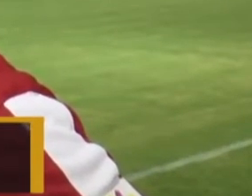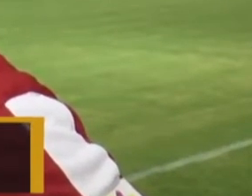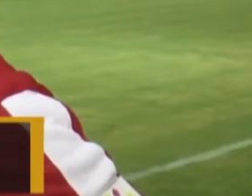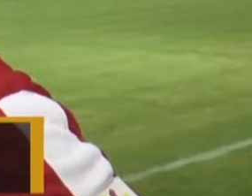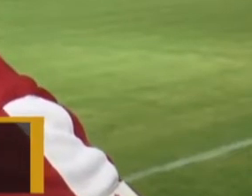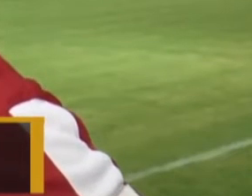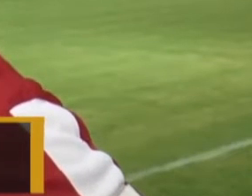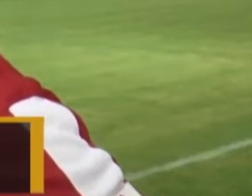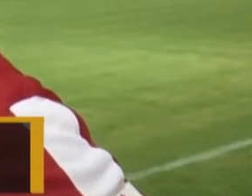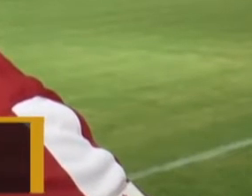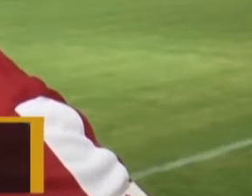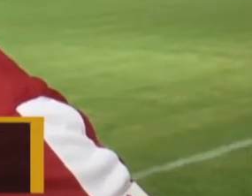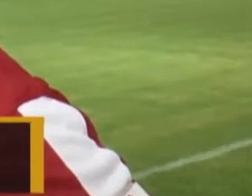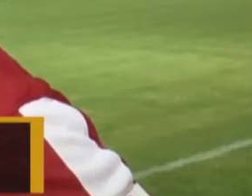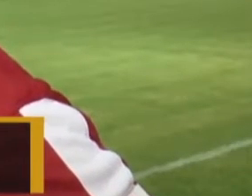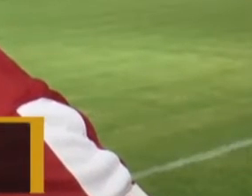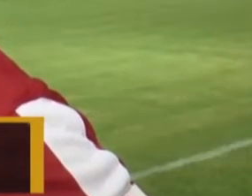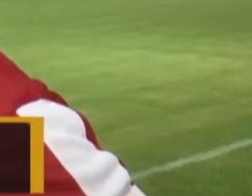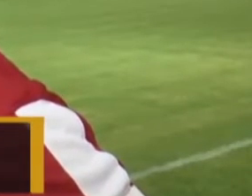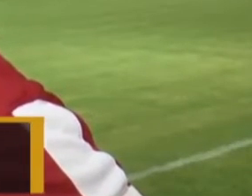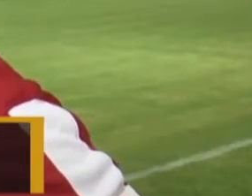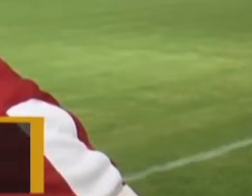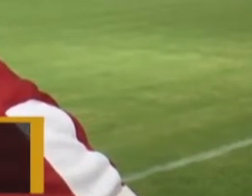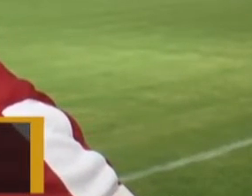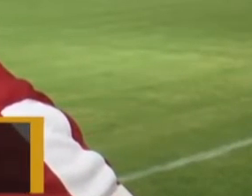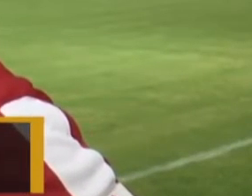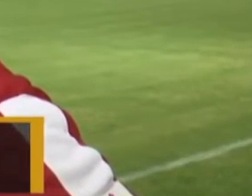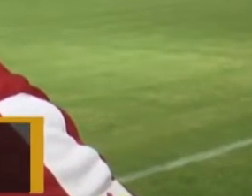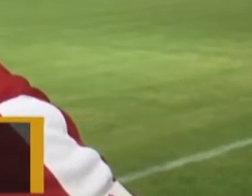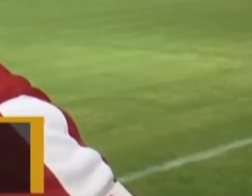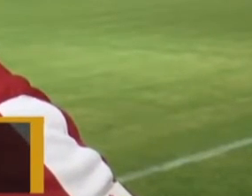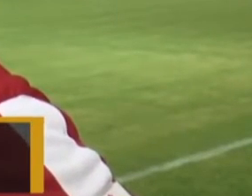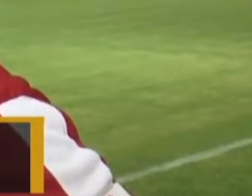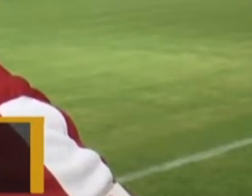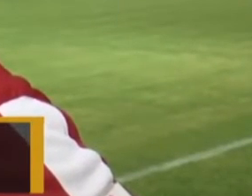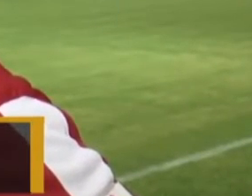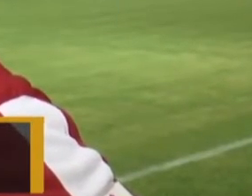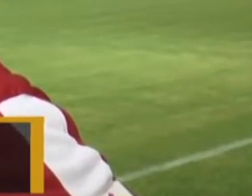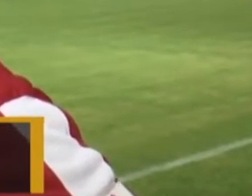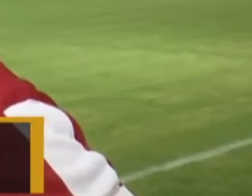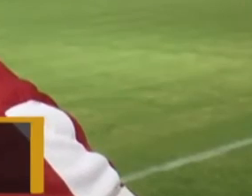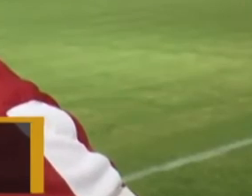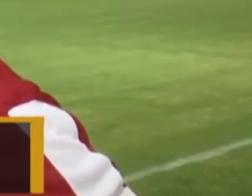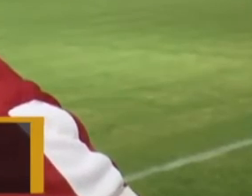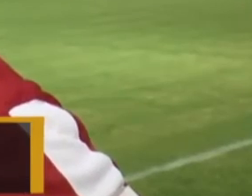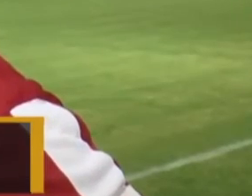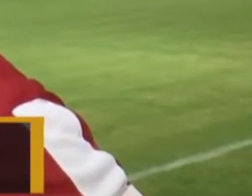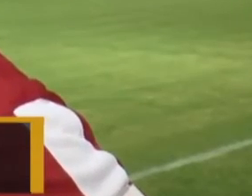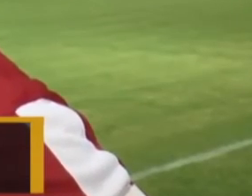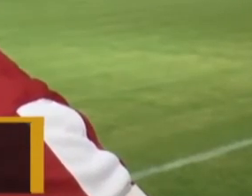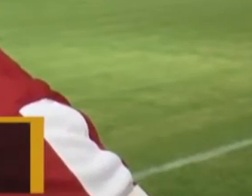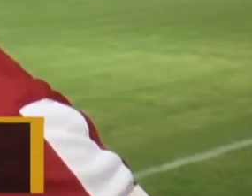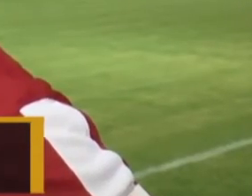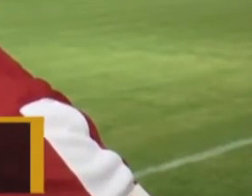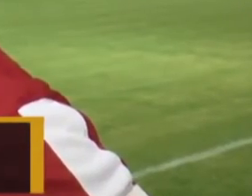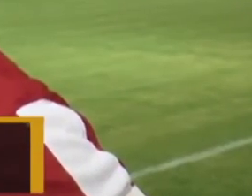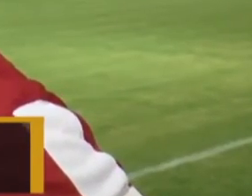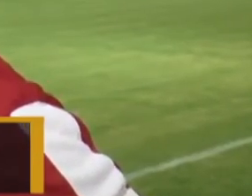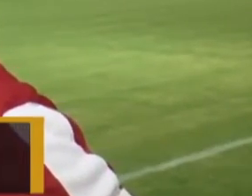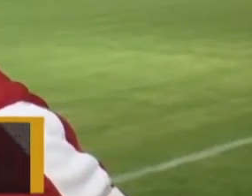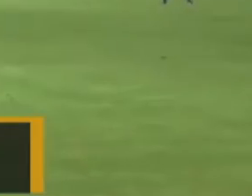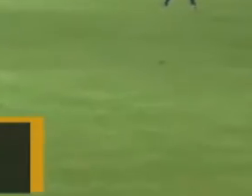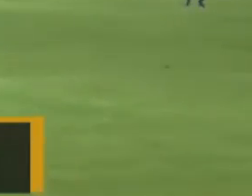que son excelentes compañeros, excelentes amigos, ¿sí? Y estamos entre una comunidad muy amable y